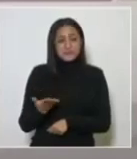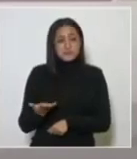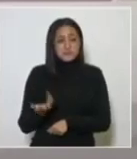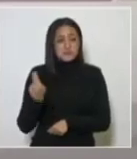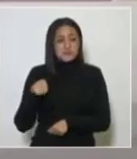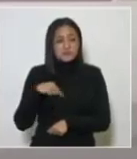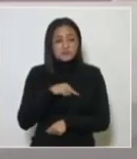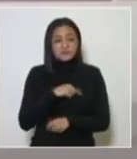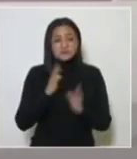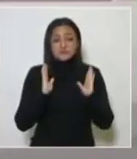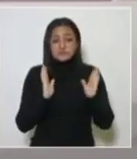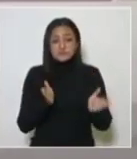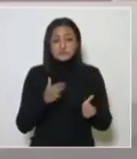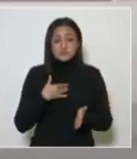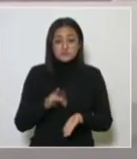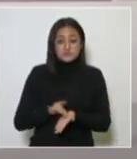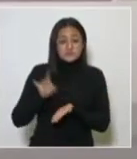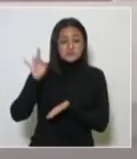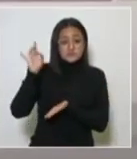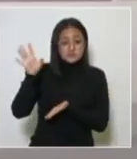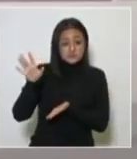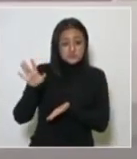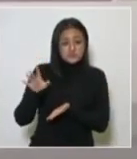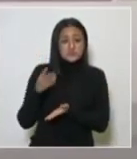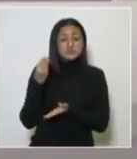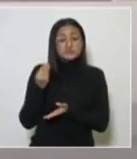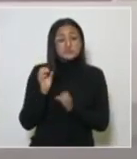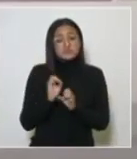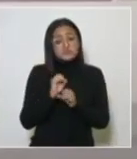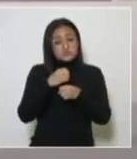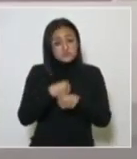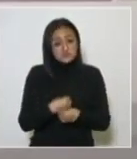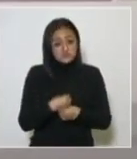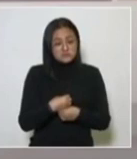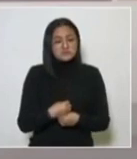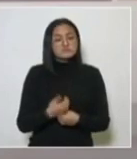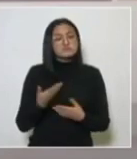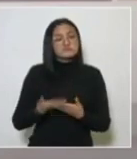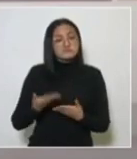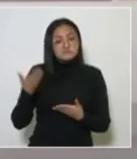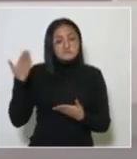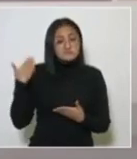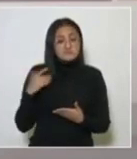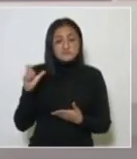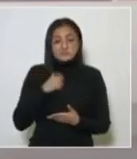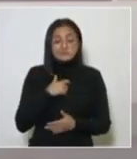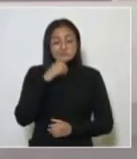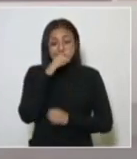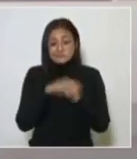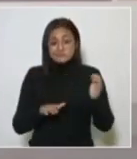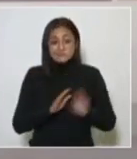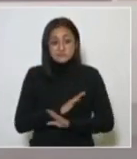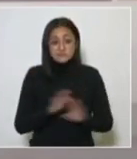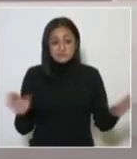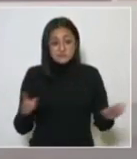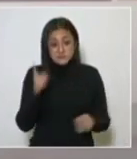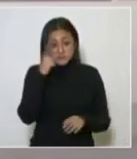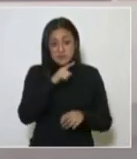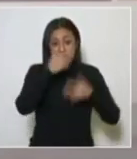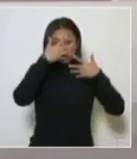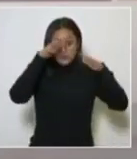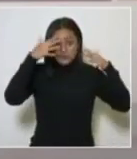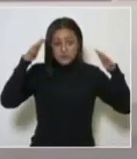Nosotros ya hemos mandado muchos oficios desde que se nos acabó el biológico para